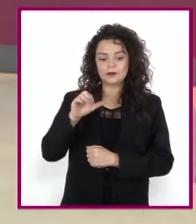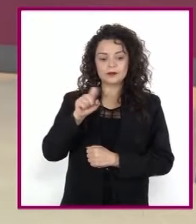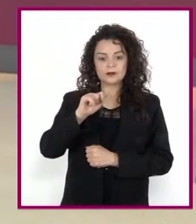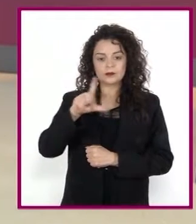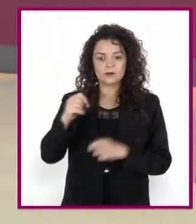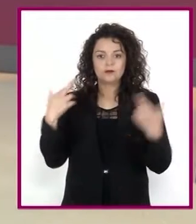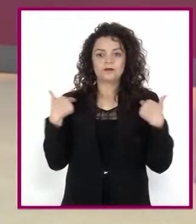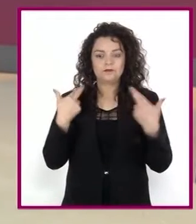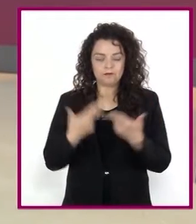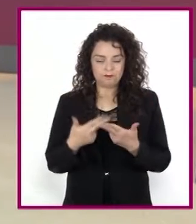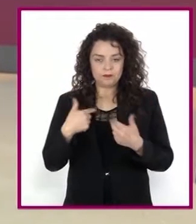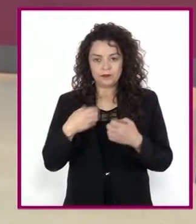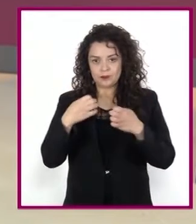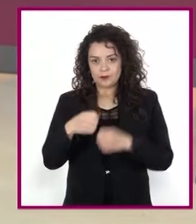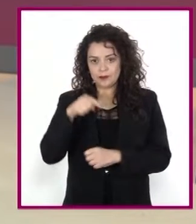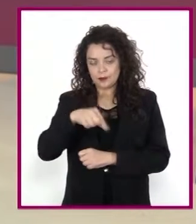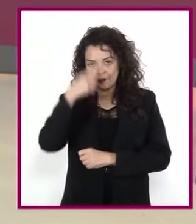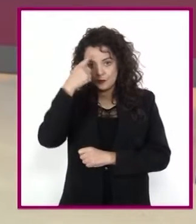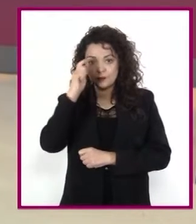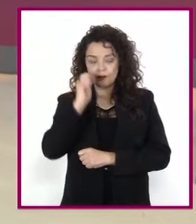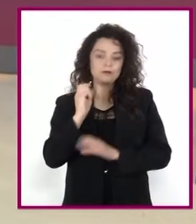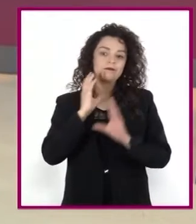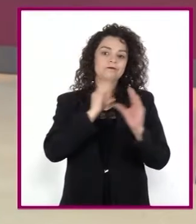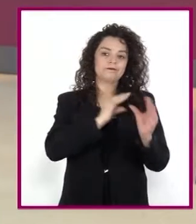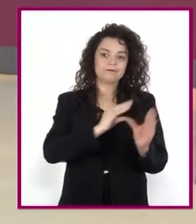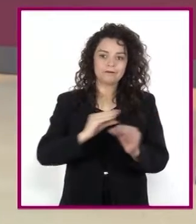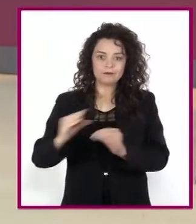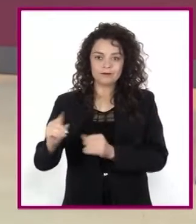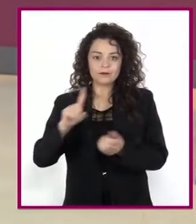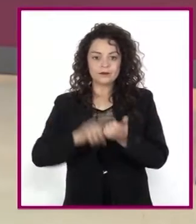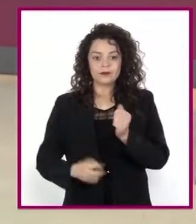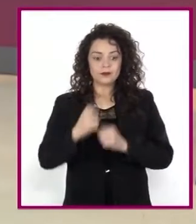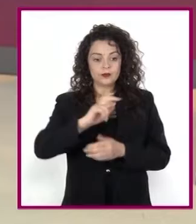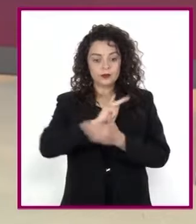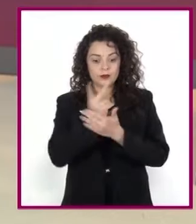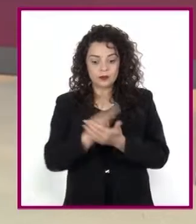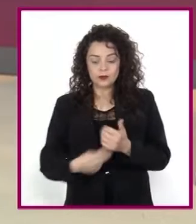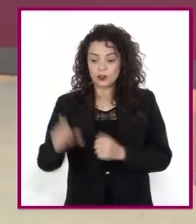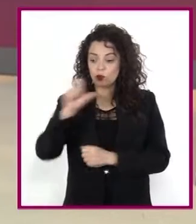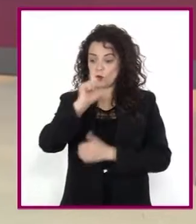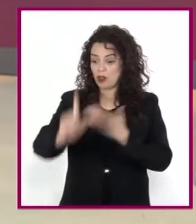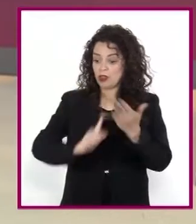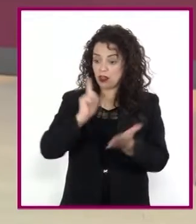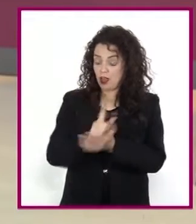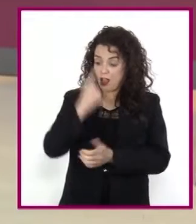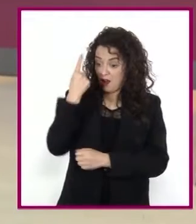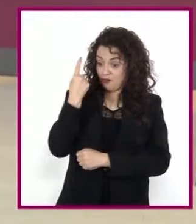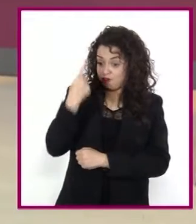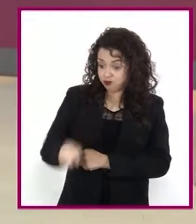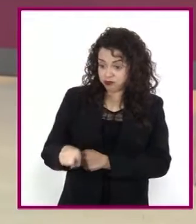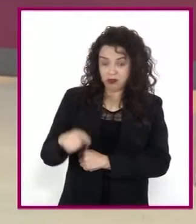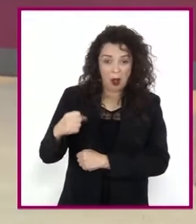estaré acompañando en el logro de sus aprendizajes en la sesión Cuando la ley manda, la fuerza